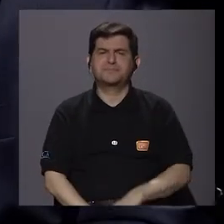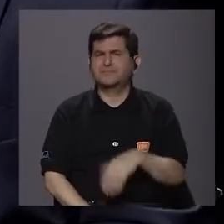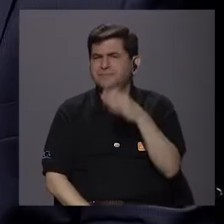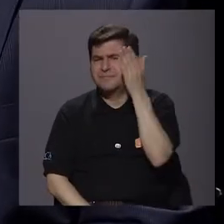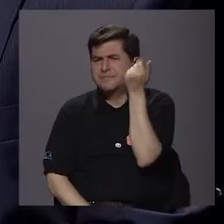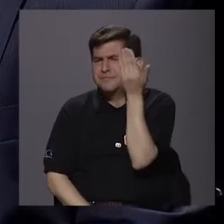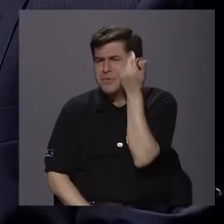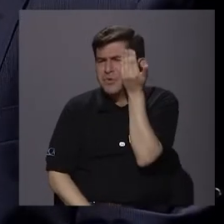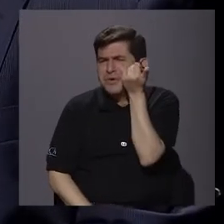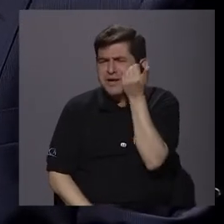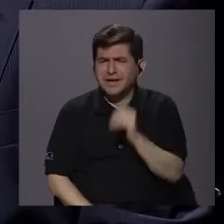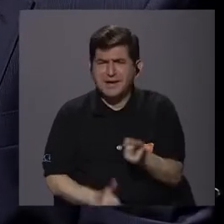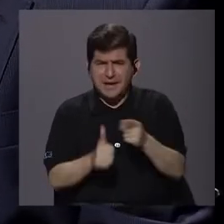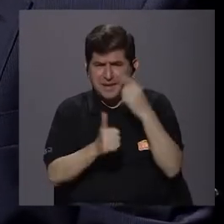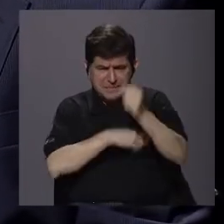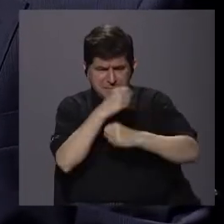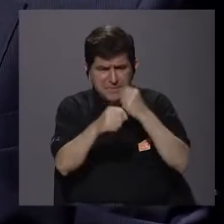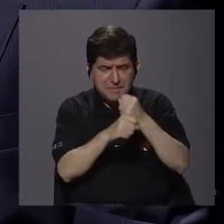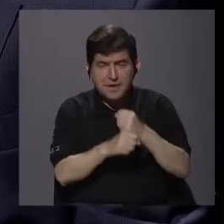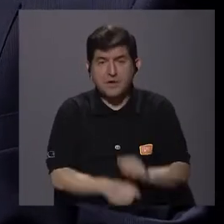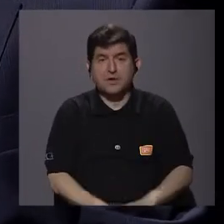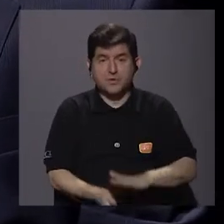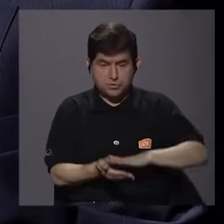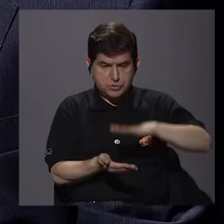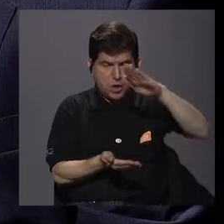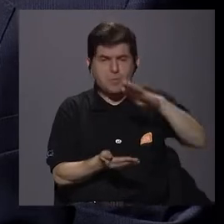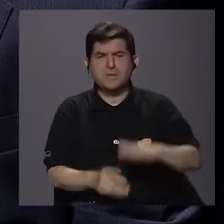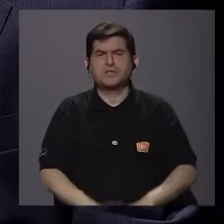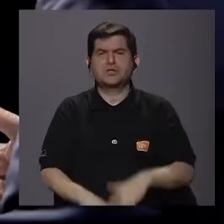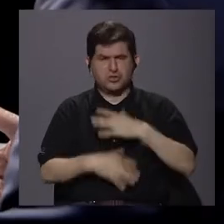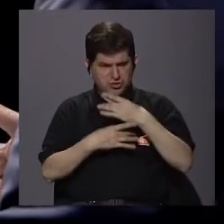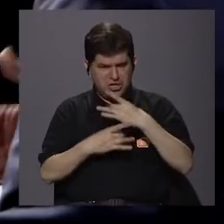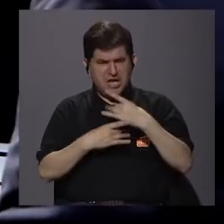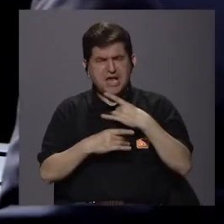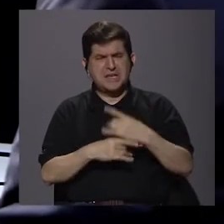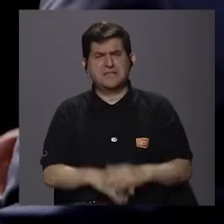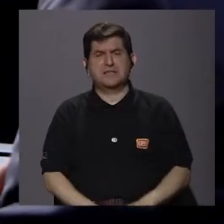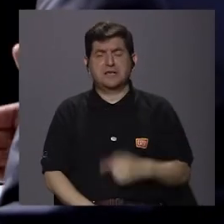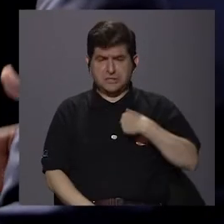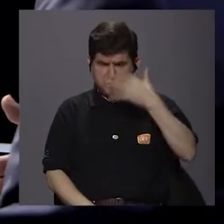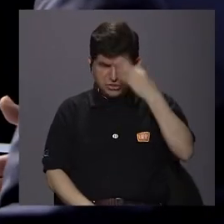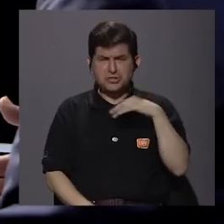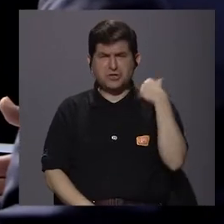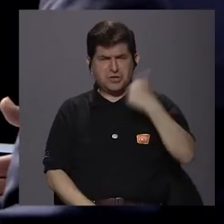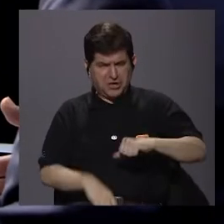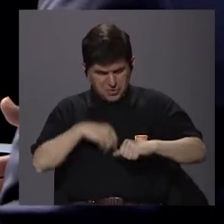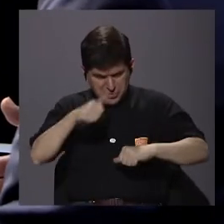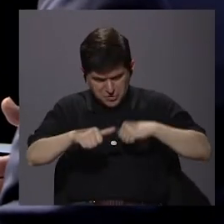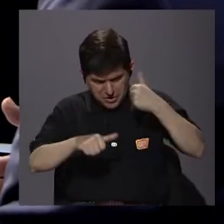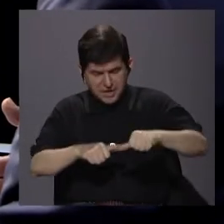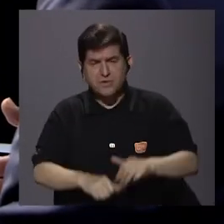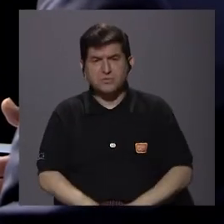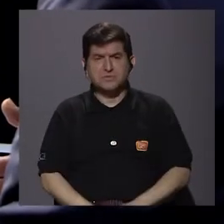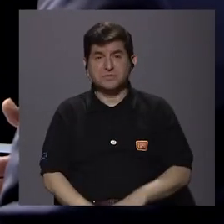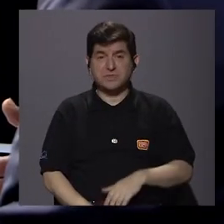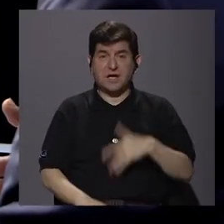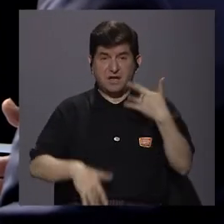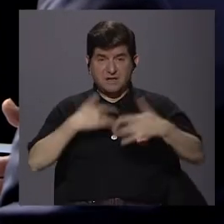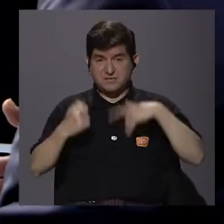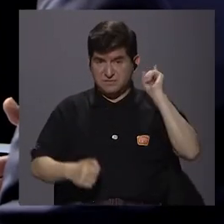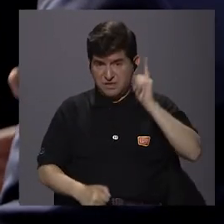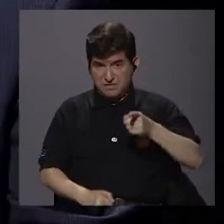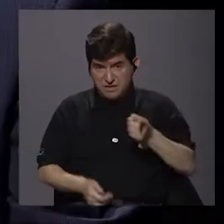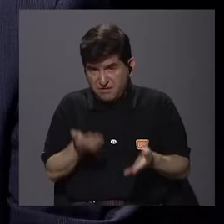porque subió por lo menos los primeros años porque aumentó el esfuerzo yo creo en el esfuerzo y hoy han obligado